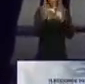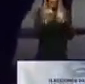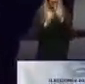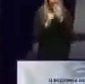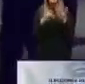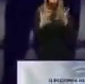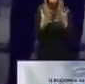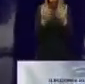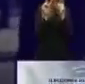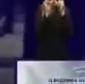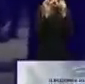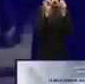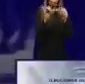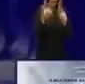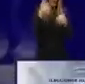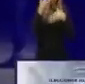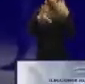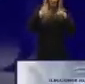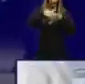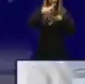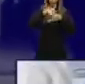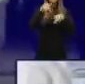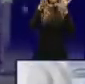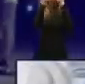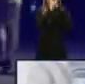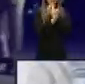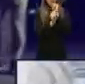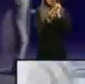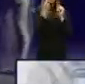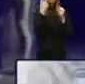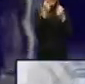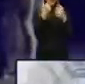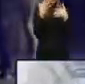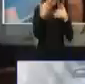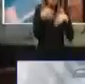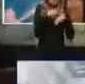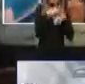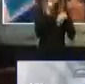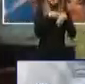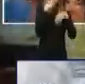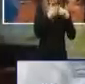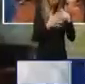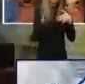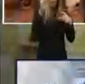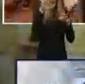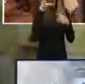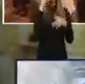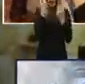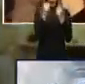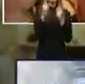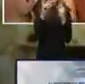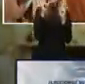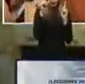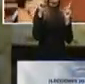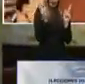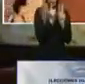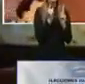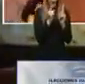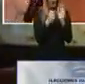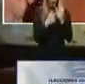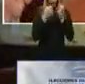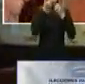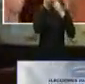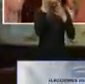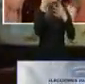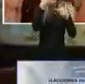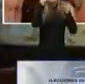siguiendo los acontecimientos de la noche, que como digo, se hace larga precisamente porque se hizo en un tiempo corto y en un tiempo récord oficiales